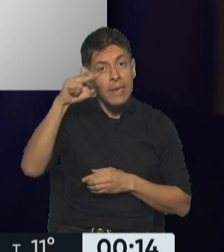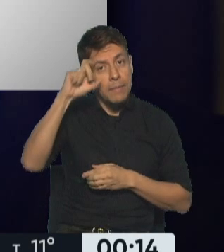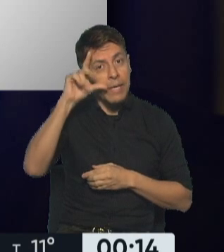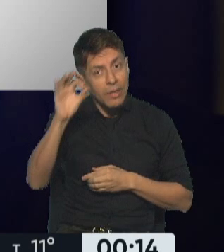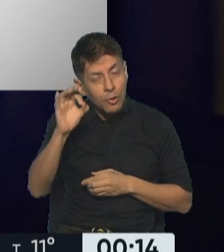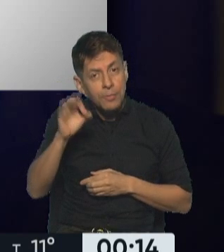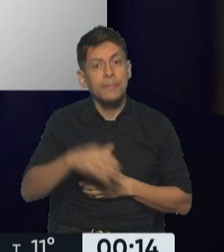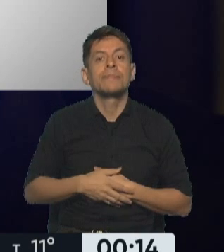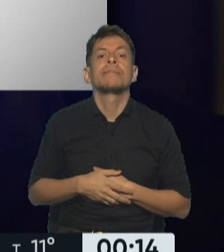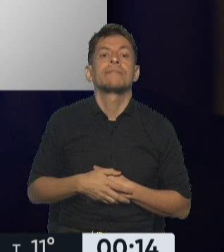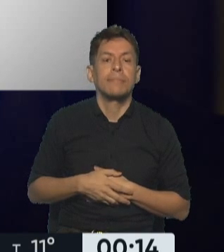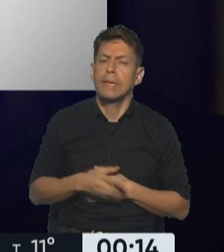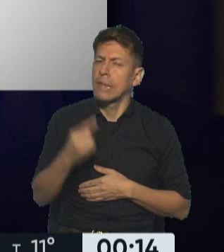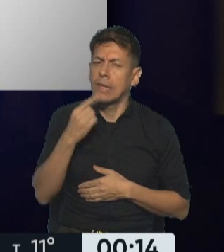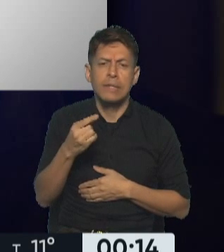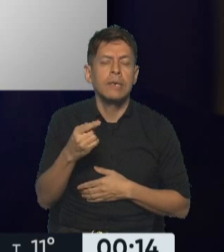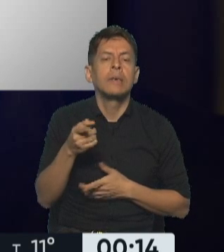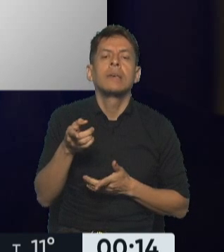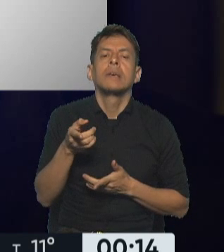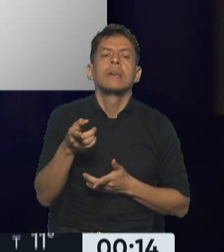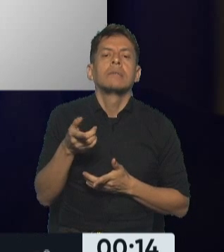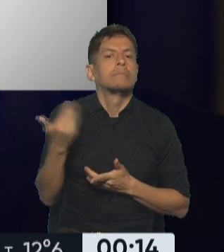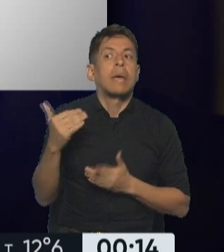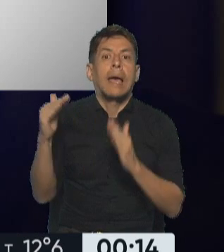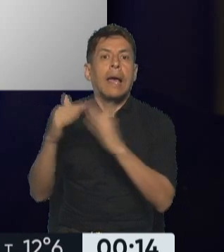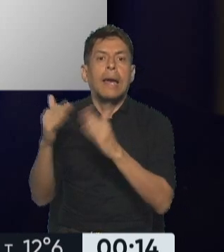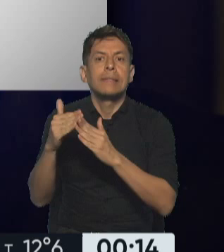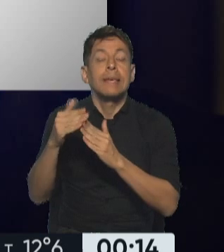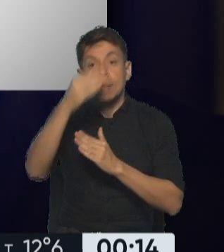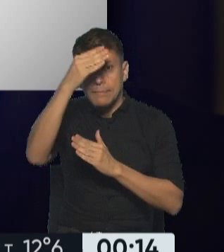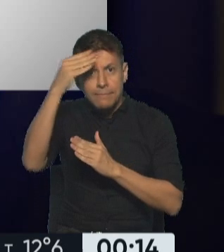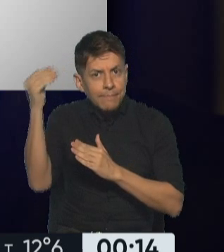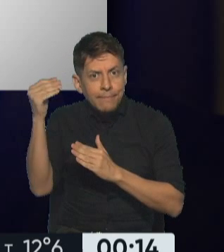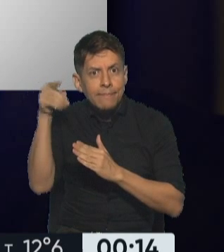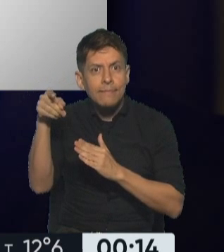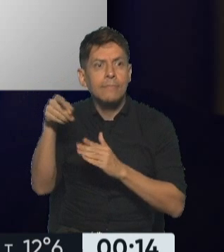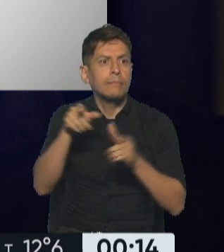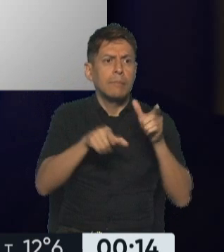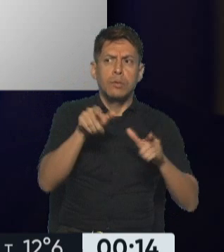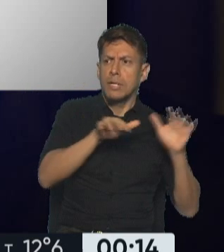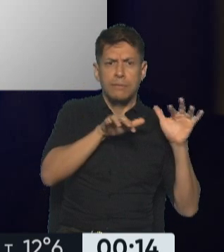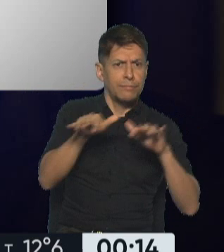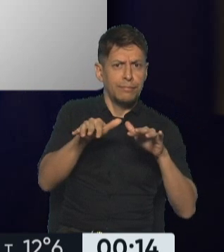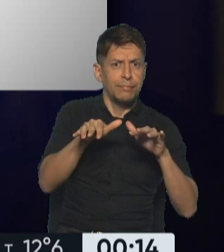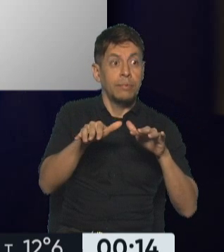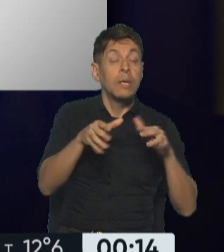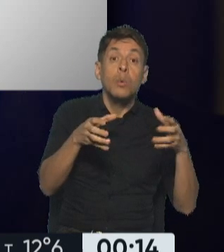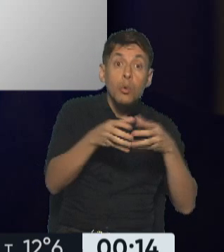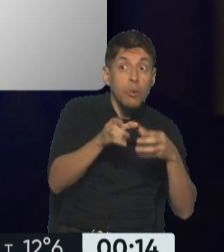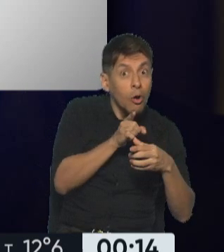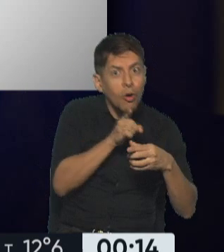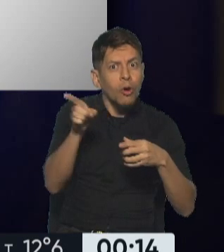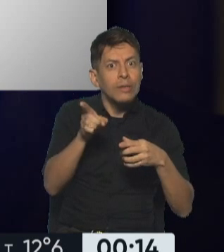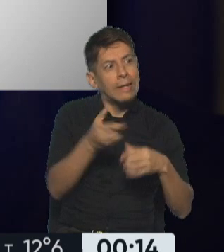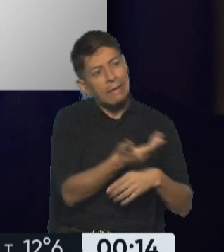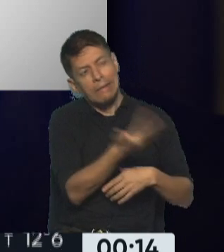desde temprano están marcando la casa de la vicepresidenta Cristina Fernández de Kirchner como para que la gente que está en contra se